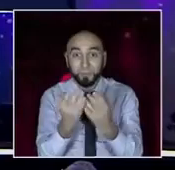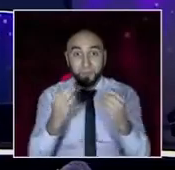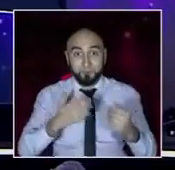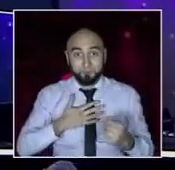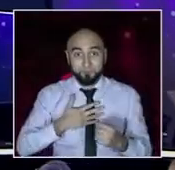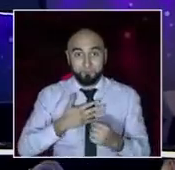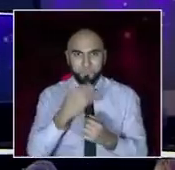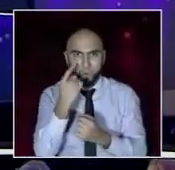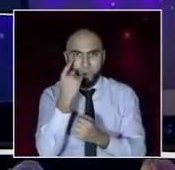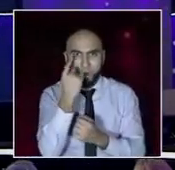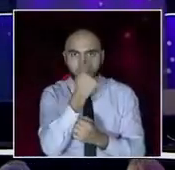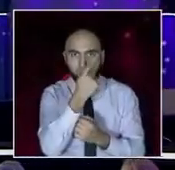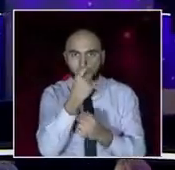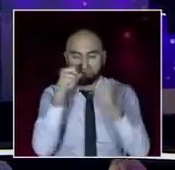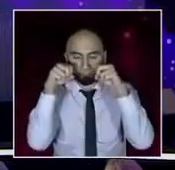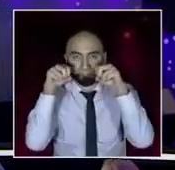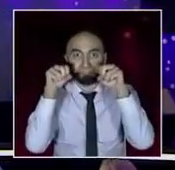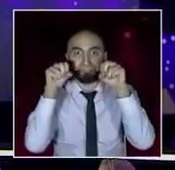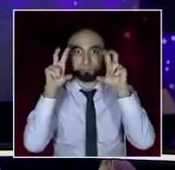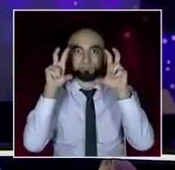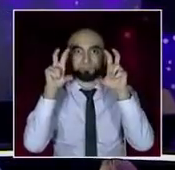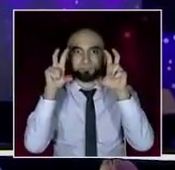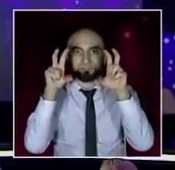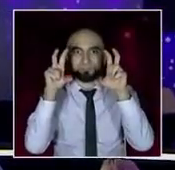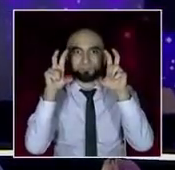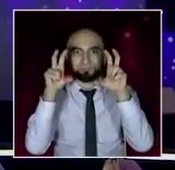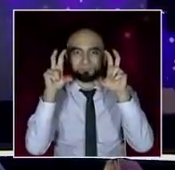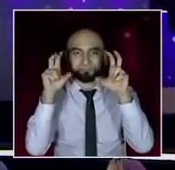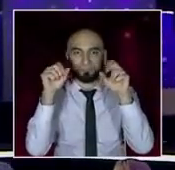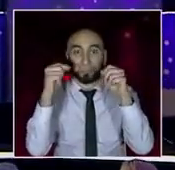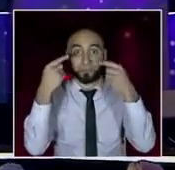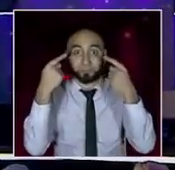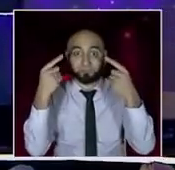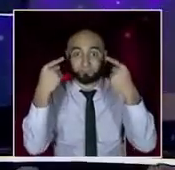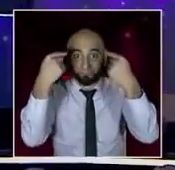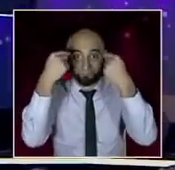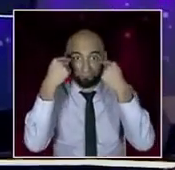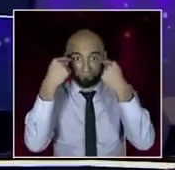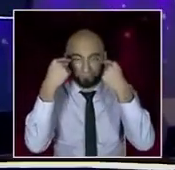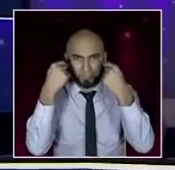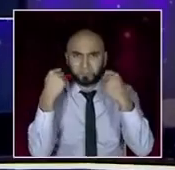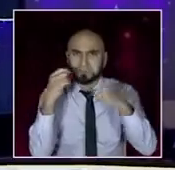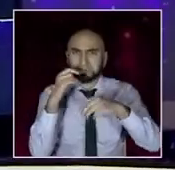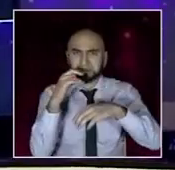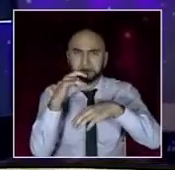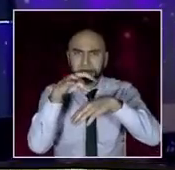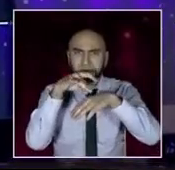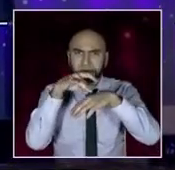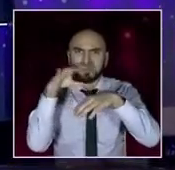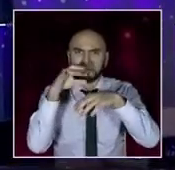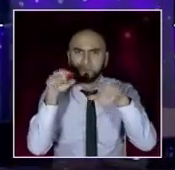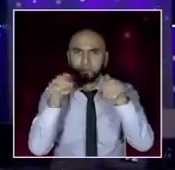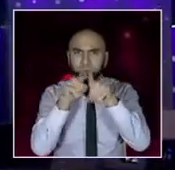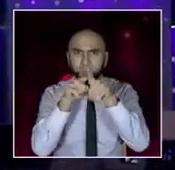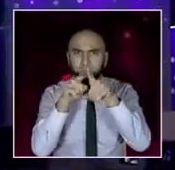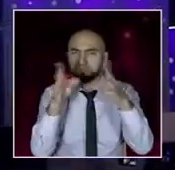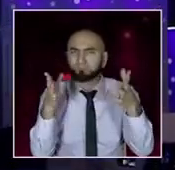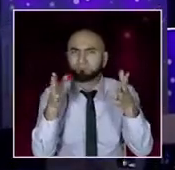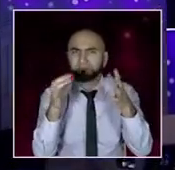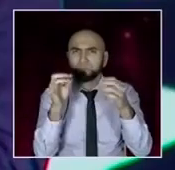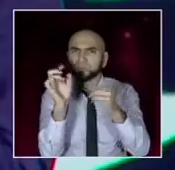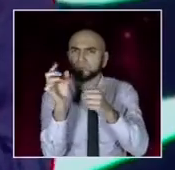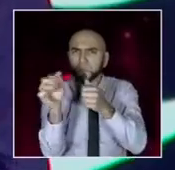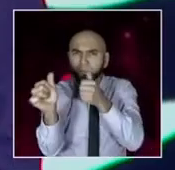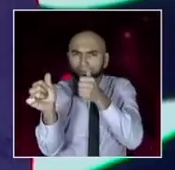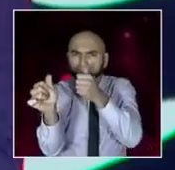ojos abren la ventana al mundo, pero nuestras retinas son sensibles a un rango muy pequeño del